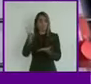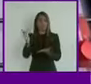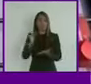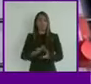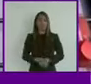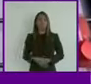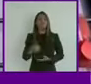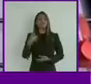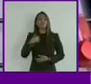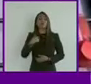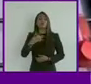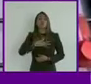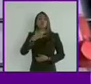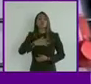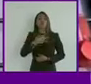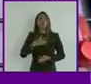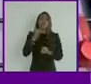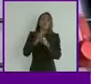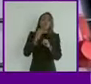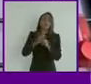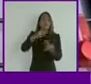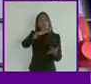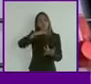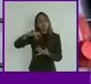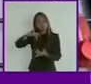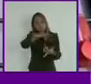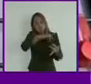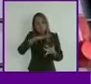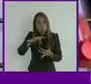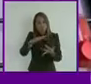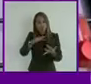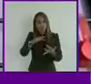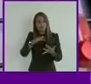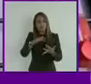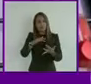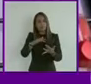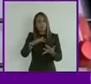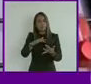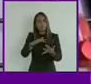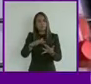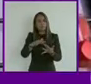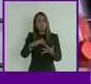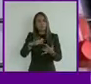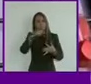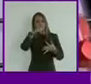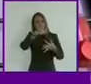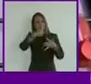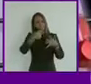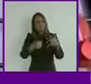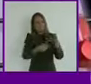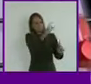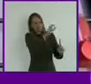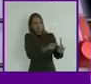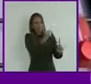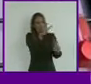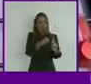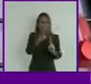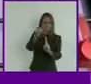yo considero que en las redes sociales también hay muchos como tales estereotipos hacia las